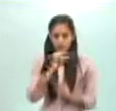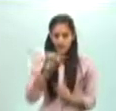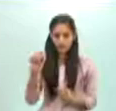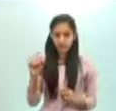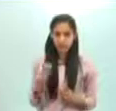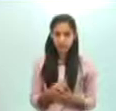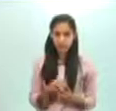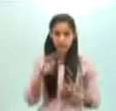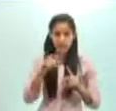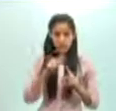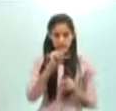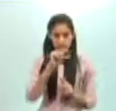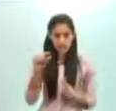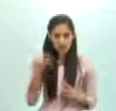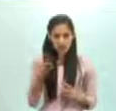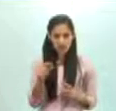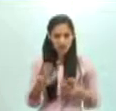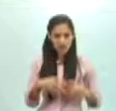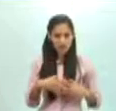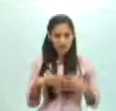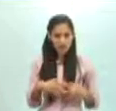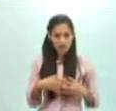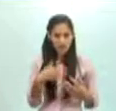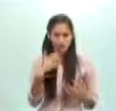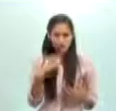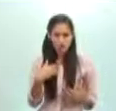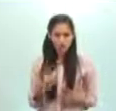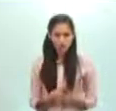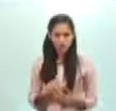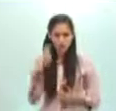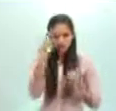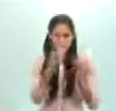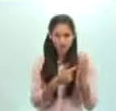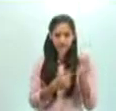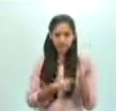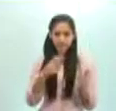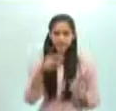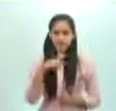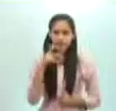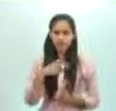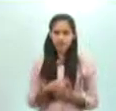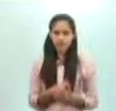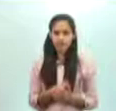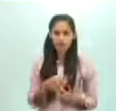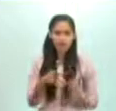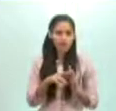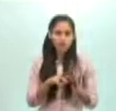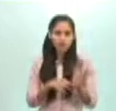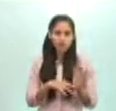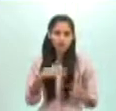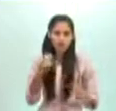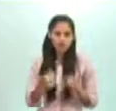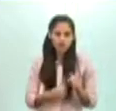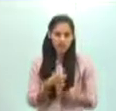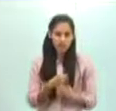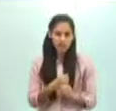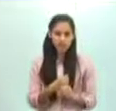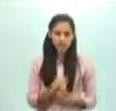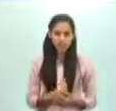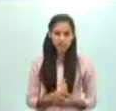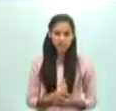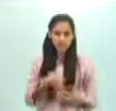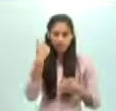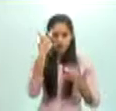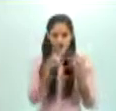el tema, la estructura, las características del lenguaje, los recursos literarios empleados y